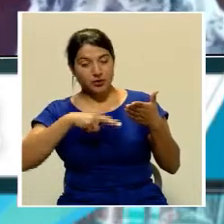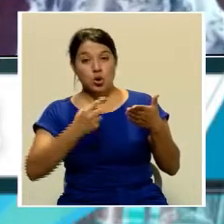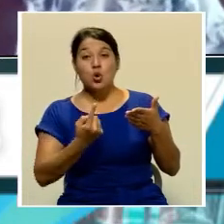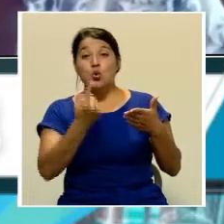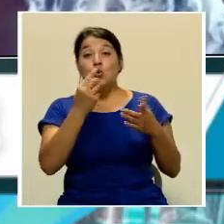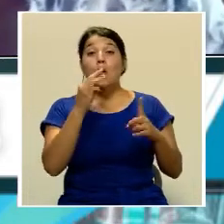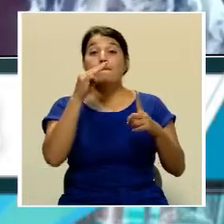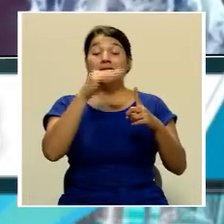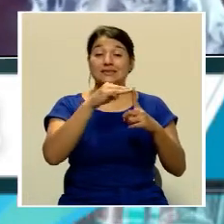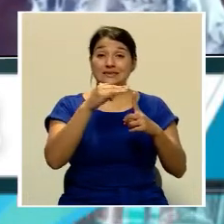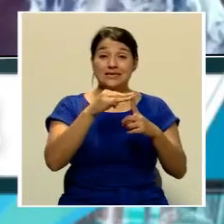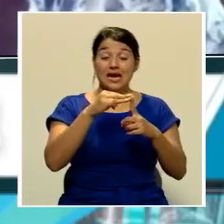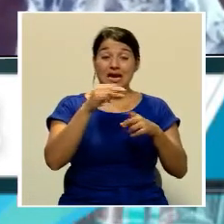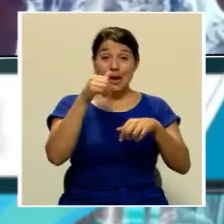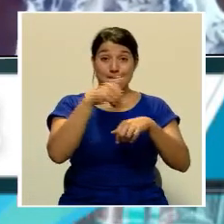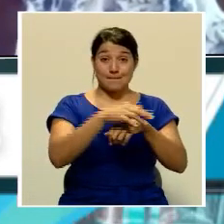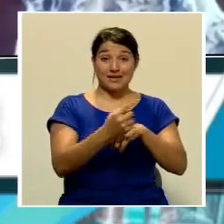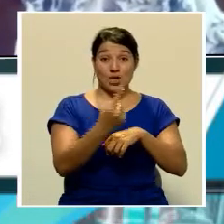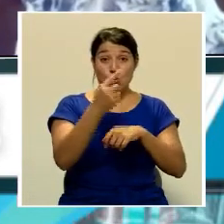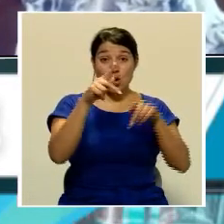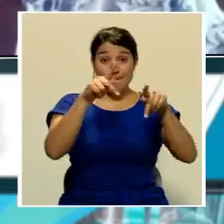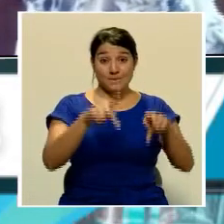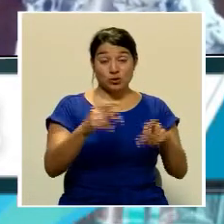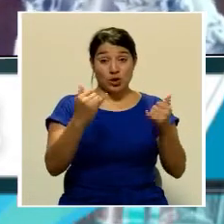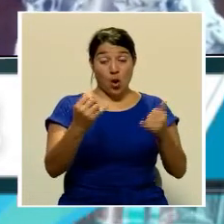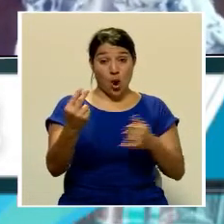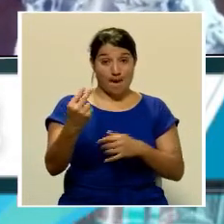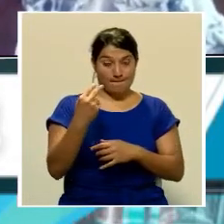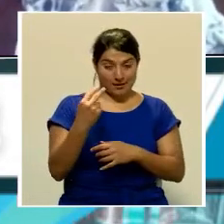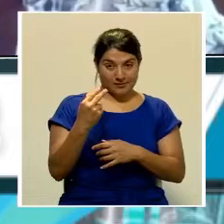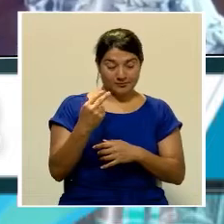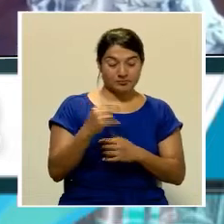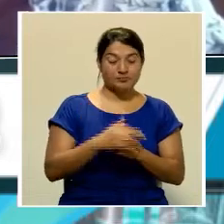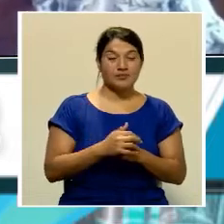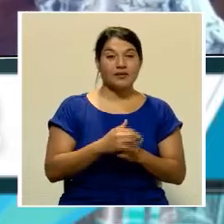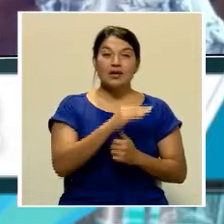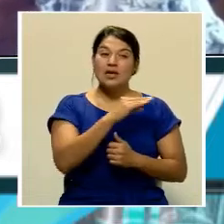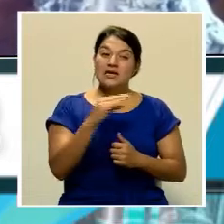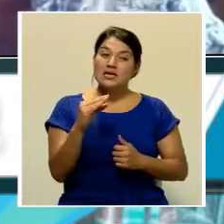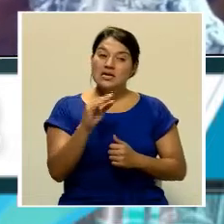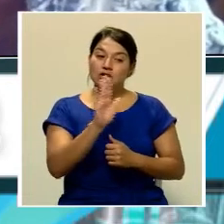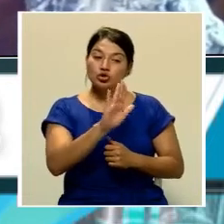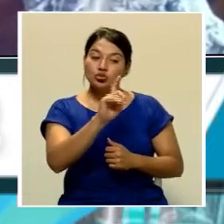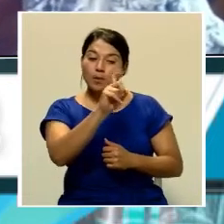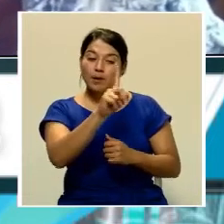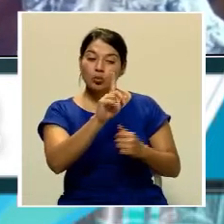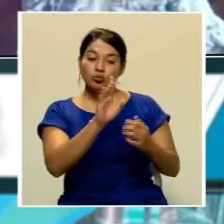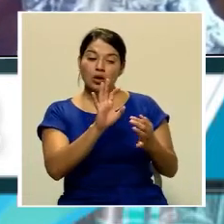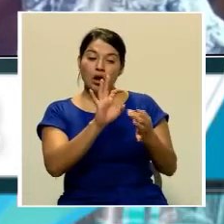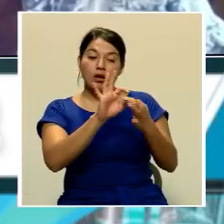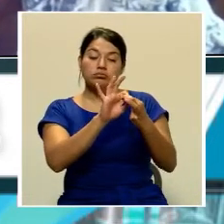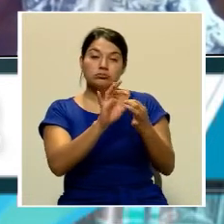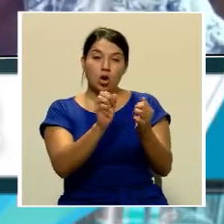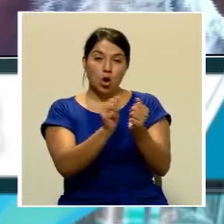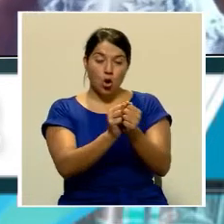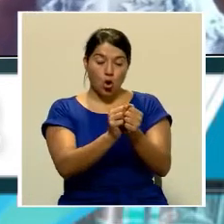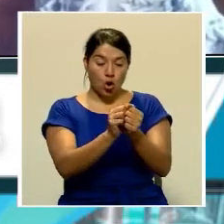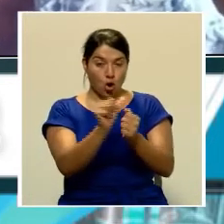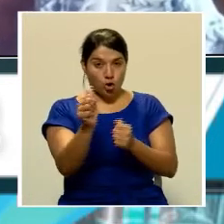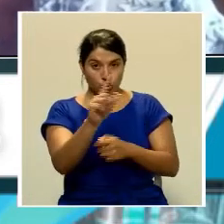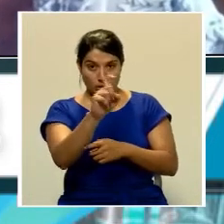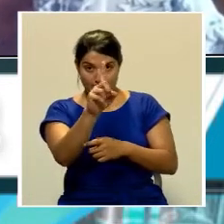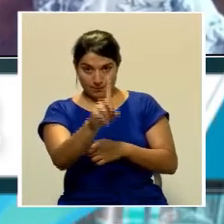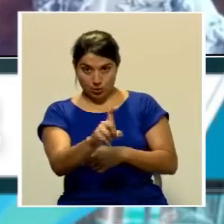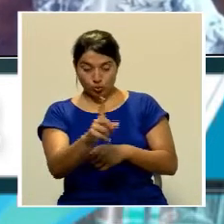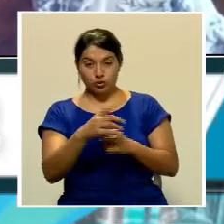un mensaje que nos manda una televidente y que nos conecta muy bien con la siguiente pregunta. La